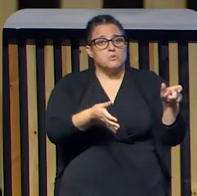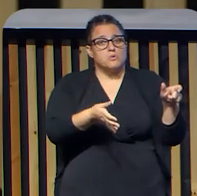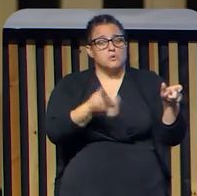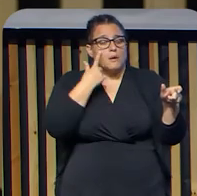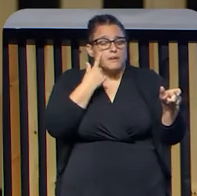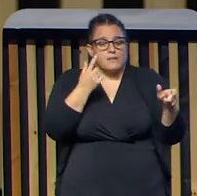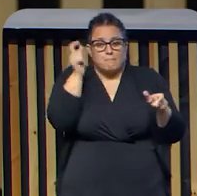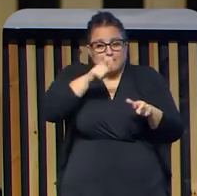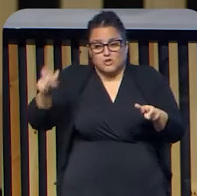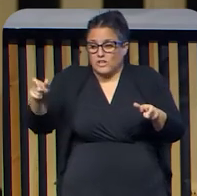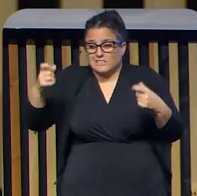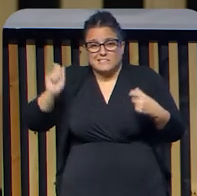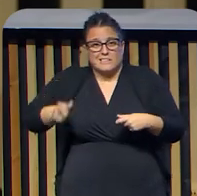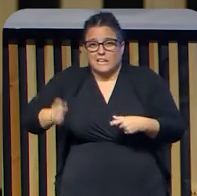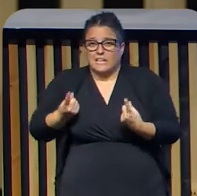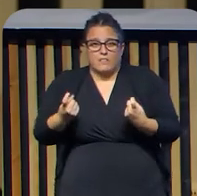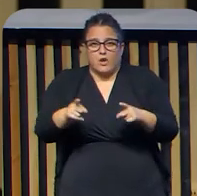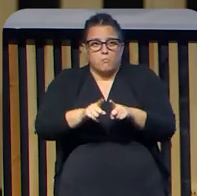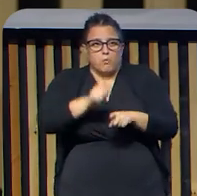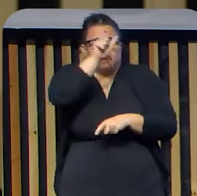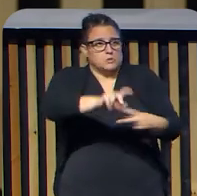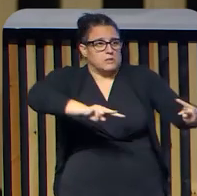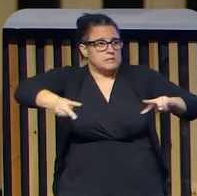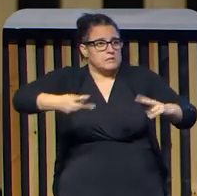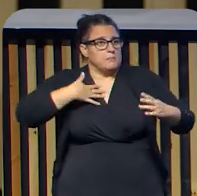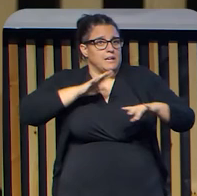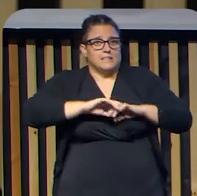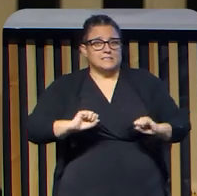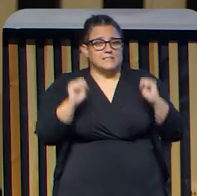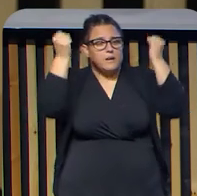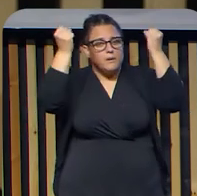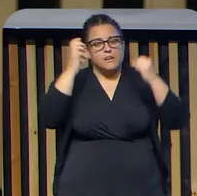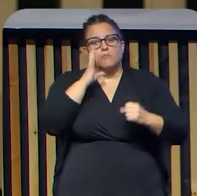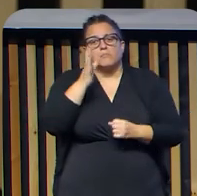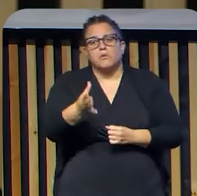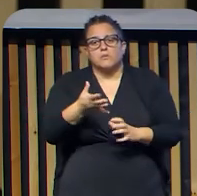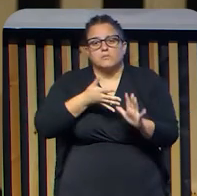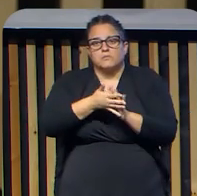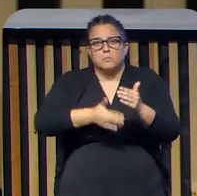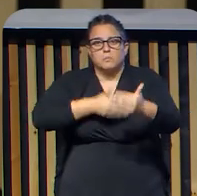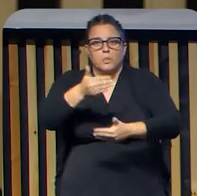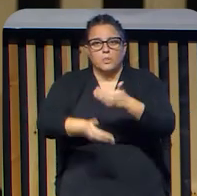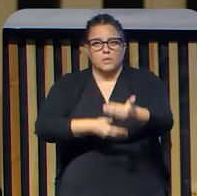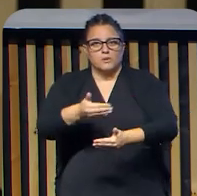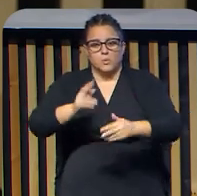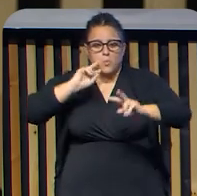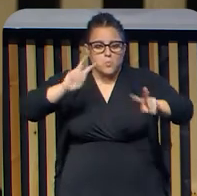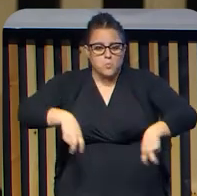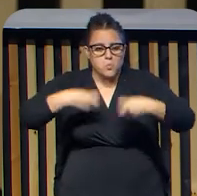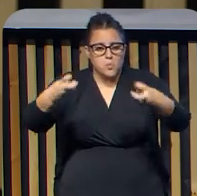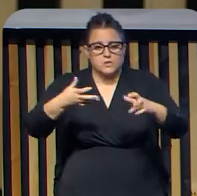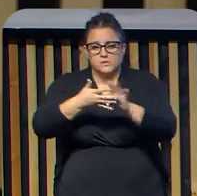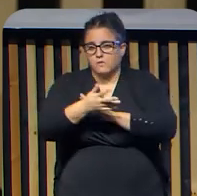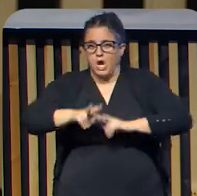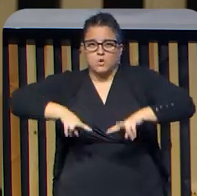ciertos procedimientos desde el punto de vista de comunicación sobre todo de simplificación del procedimiento que insisto es una parte de la comunicación Clara muchas veces es